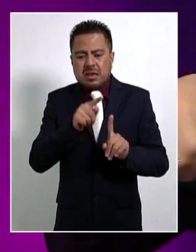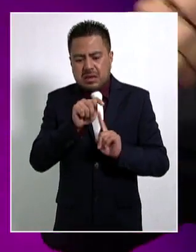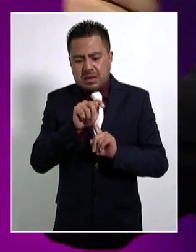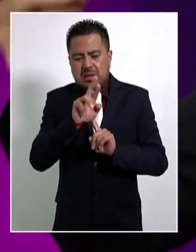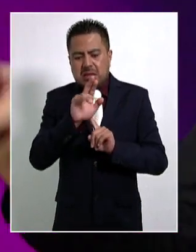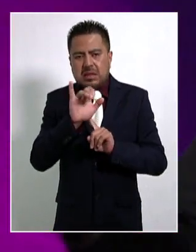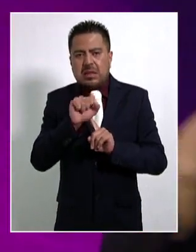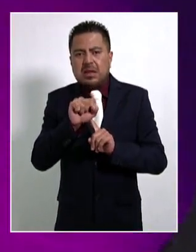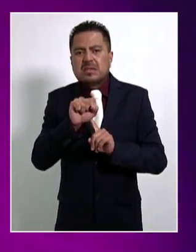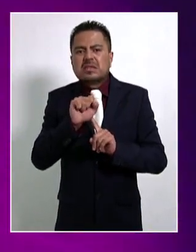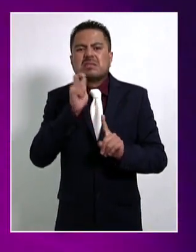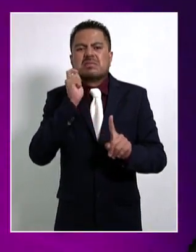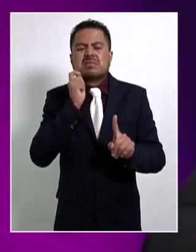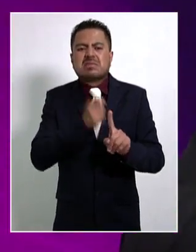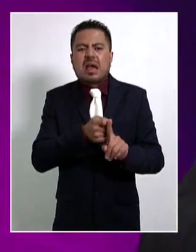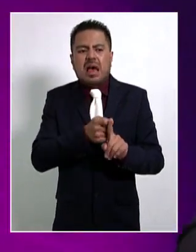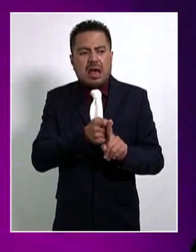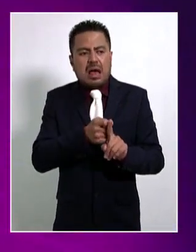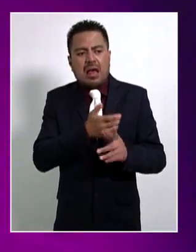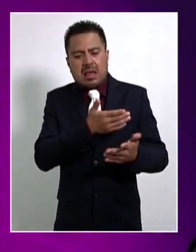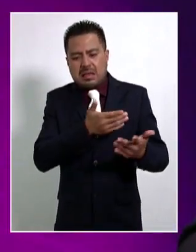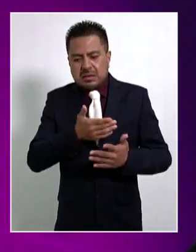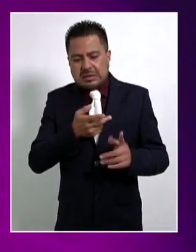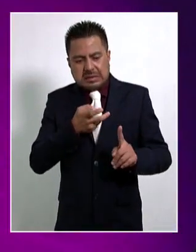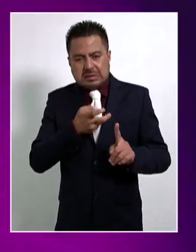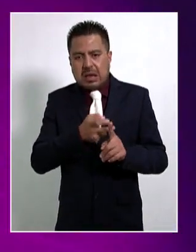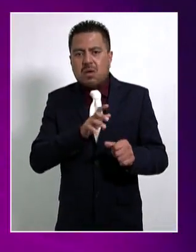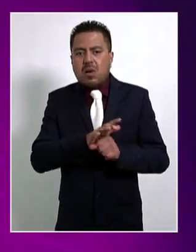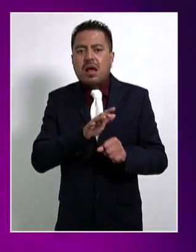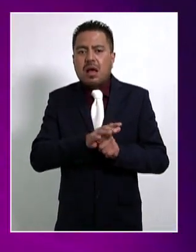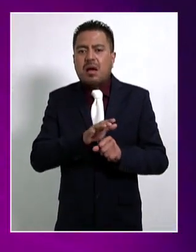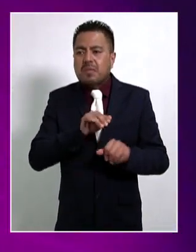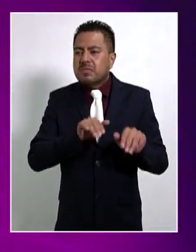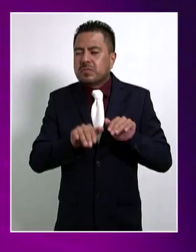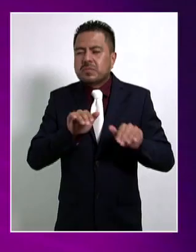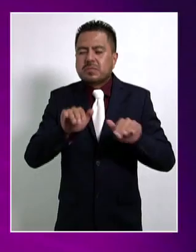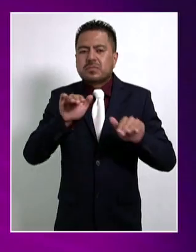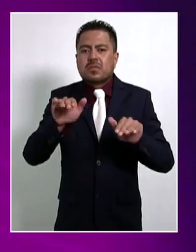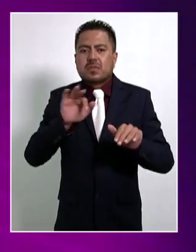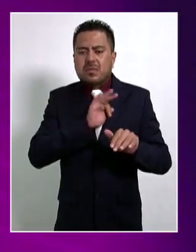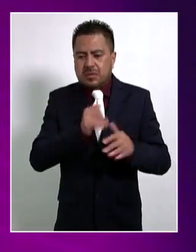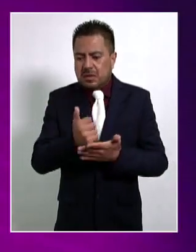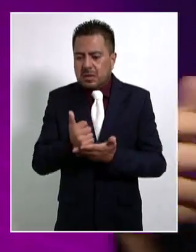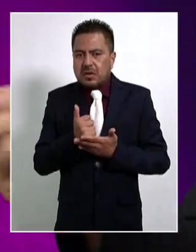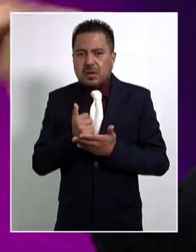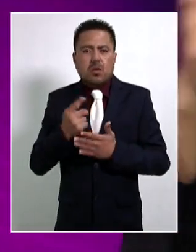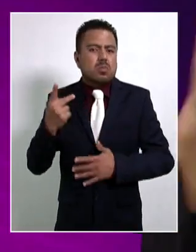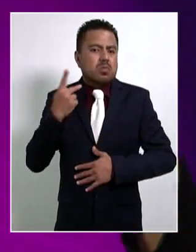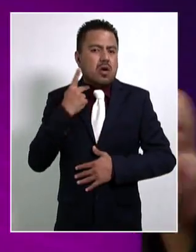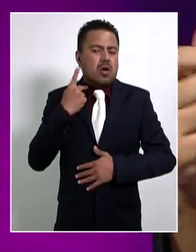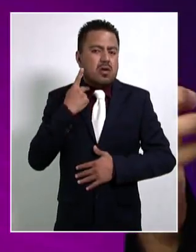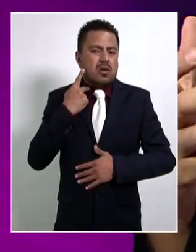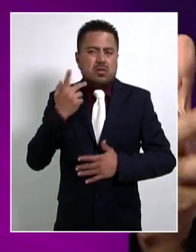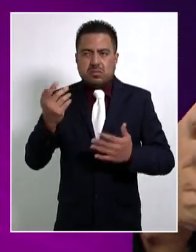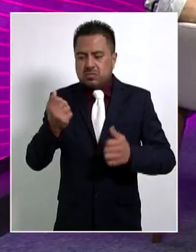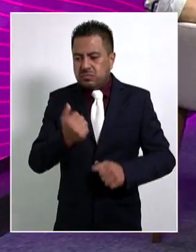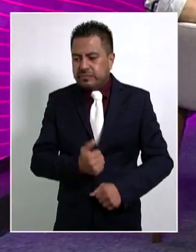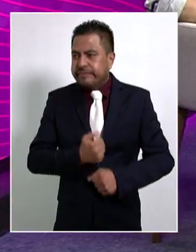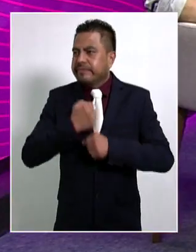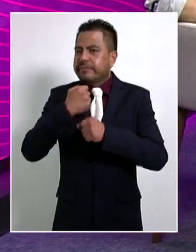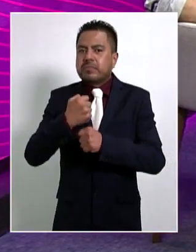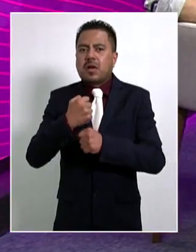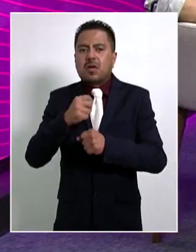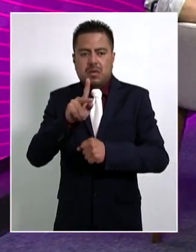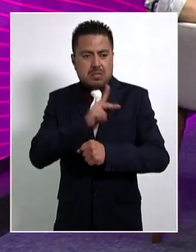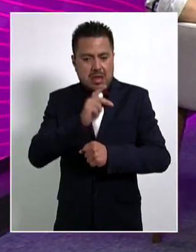otro lado, a través de, ¿no? Que nos convoca y nos ayuda como una identidad política, ¿no? Como para alzar la bandera y decir